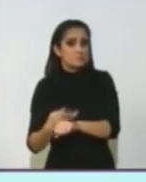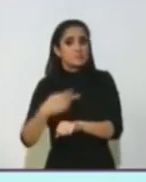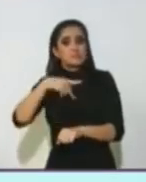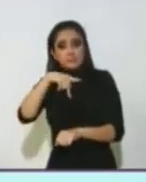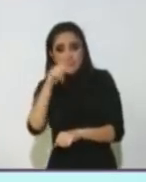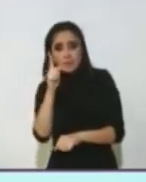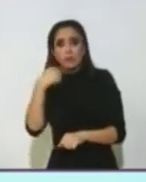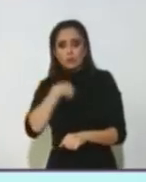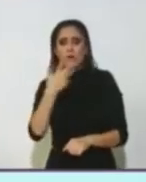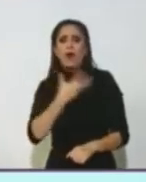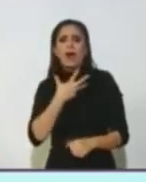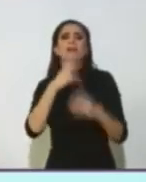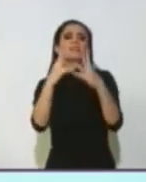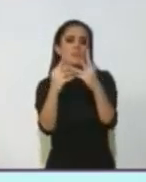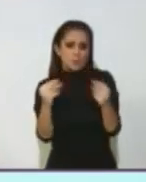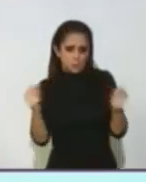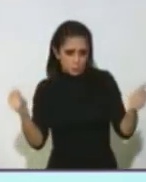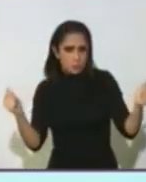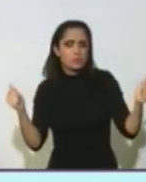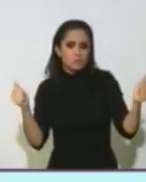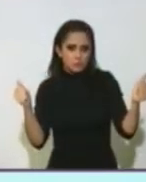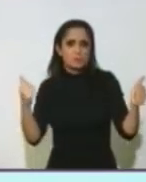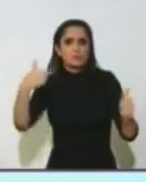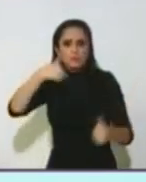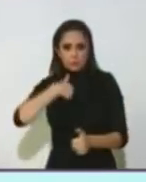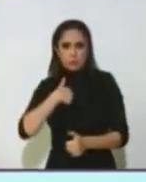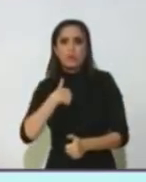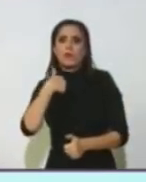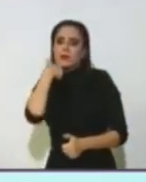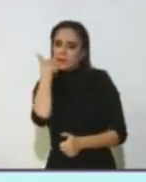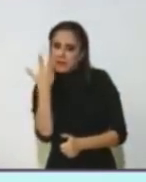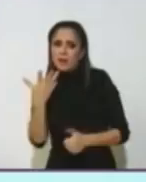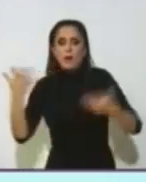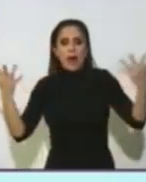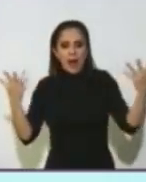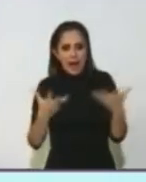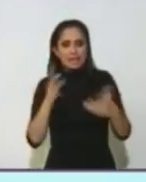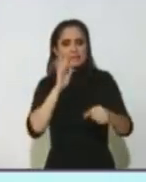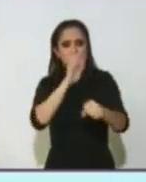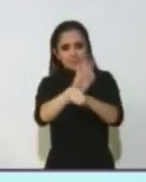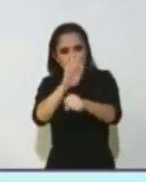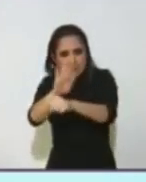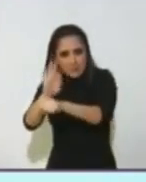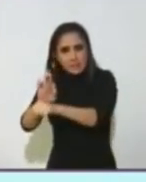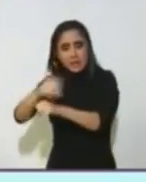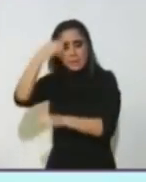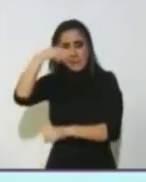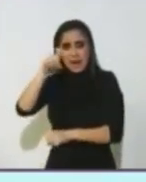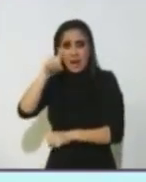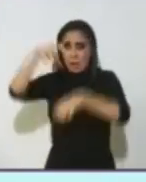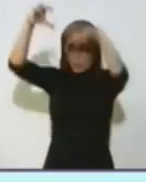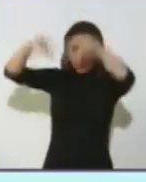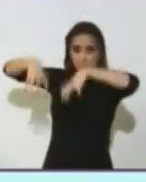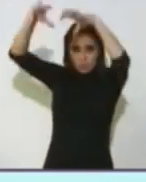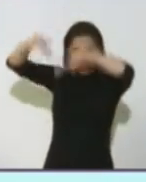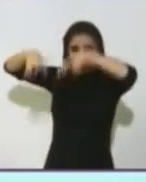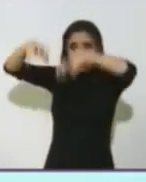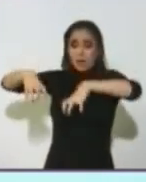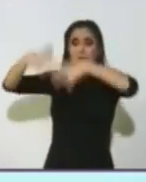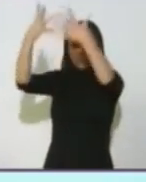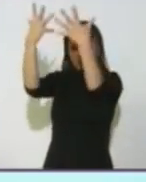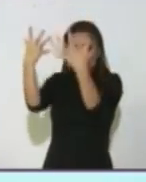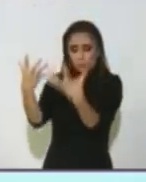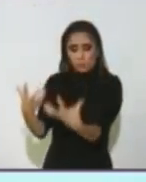solución invertiré para poner concreto permeable para que el agua de lluvia sea absorbida por el